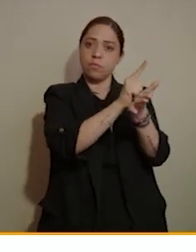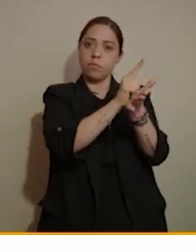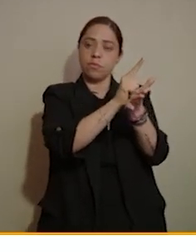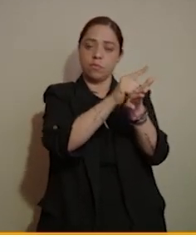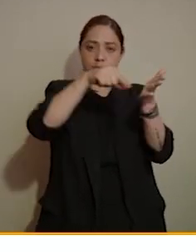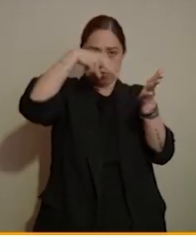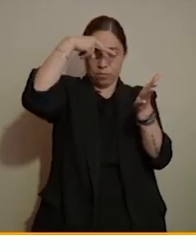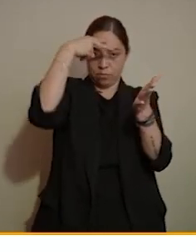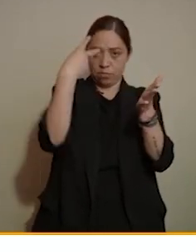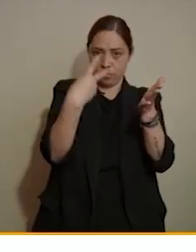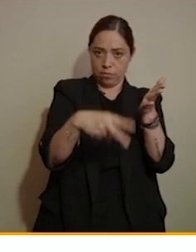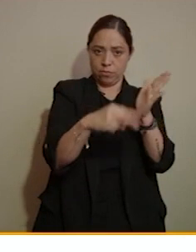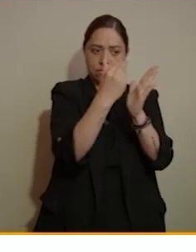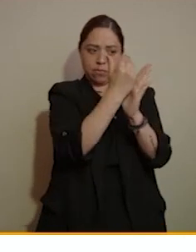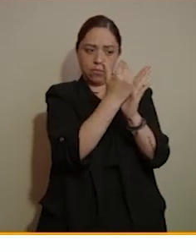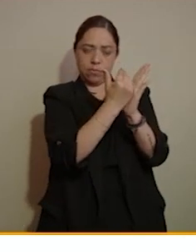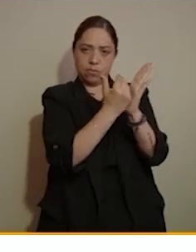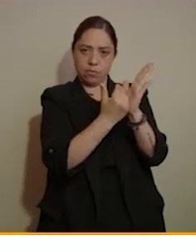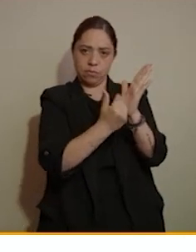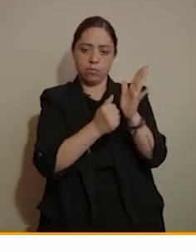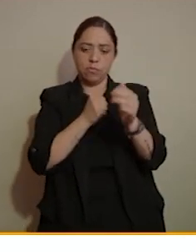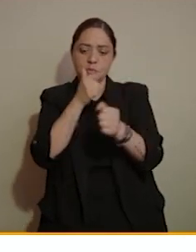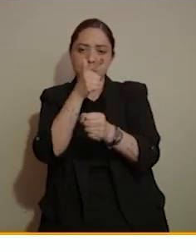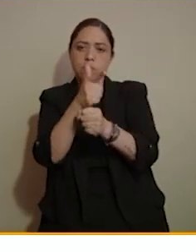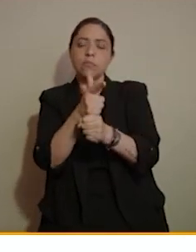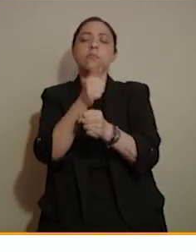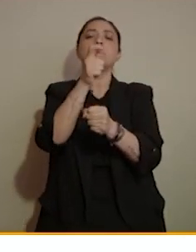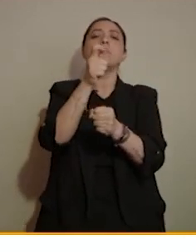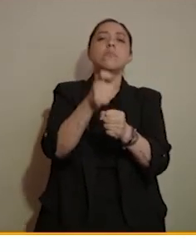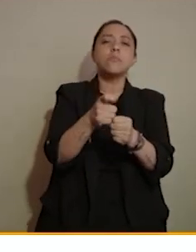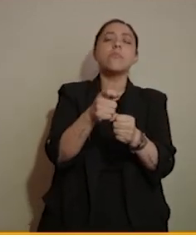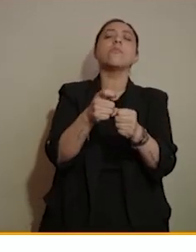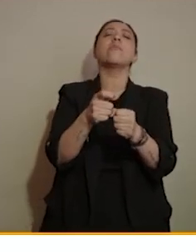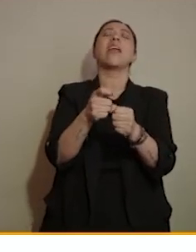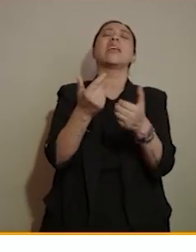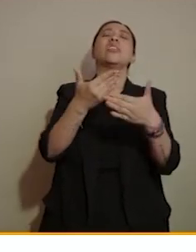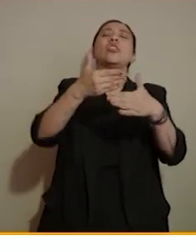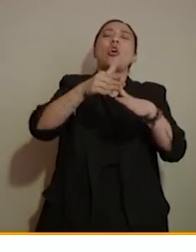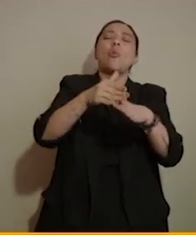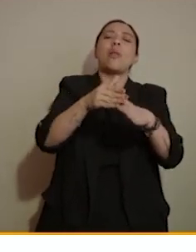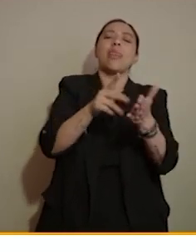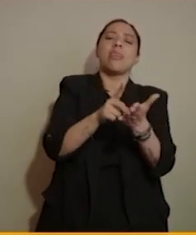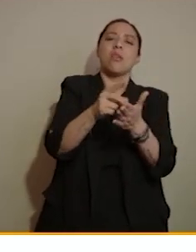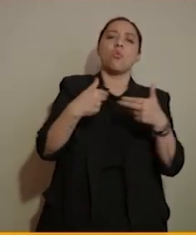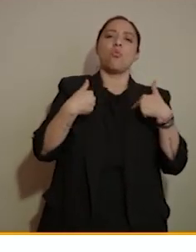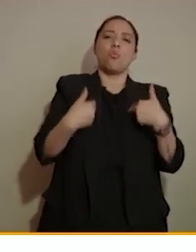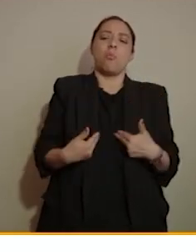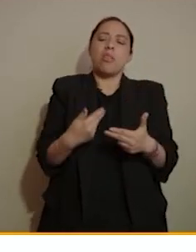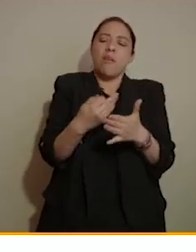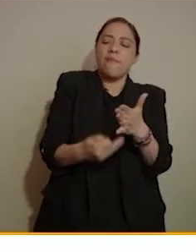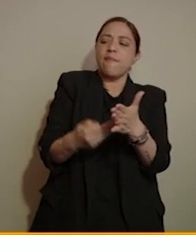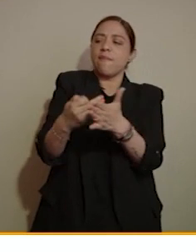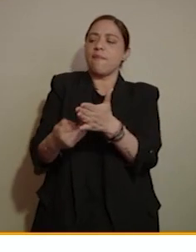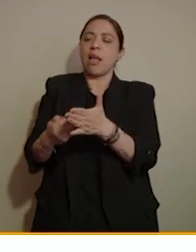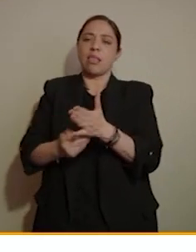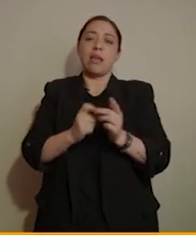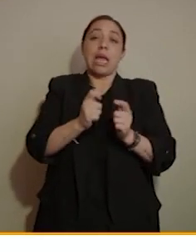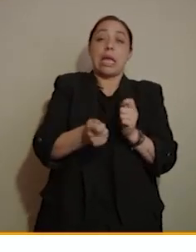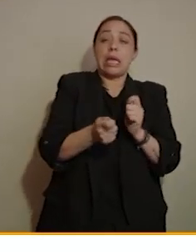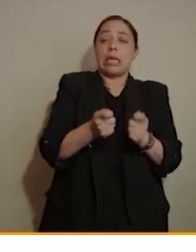se identificó las brechas que tenía en materia de derechos humanos y cómo se podía